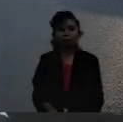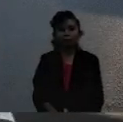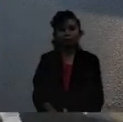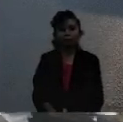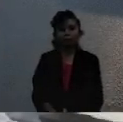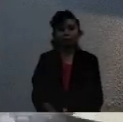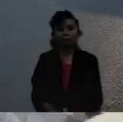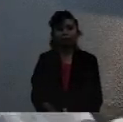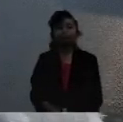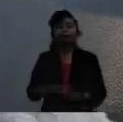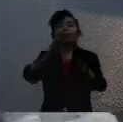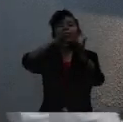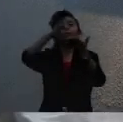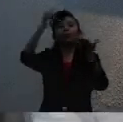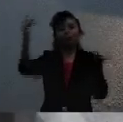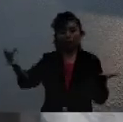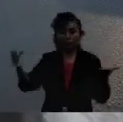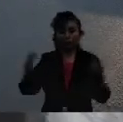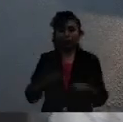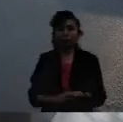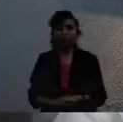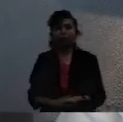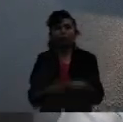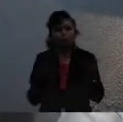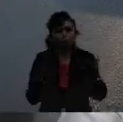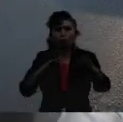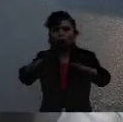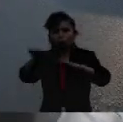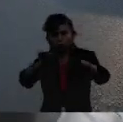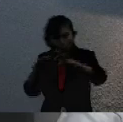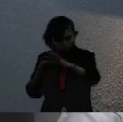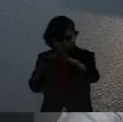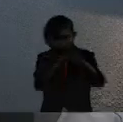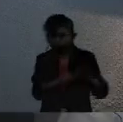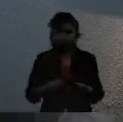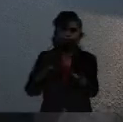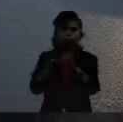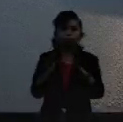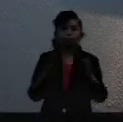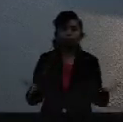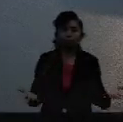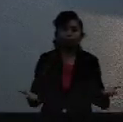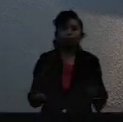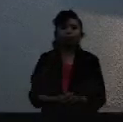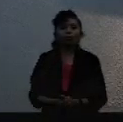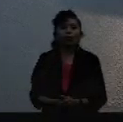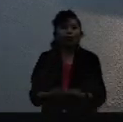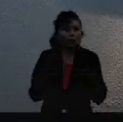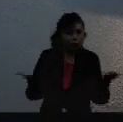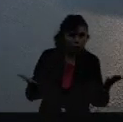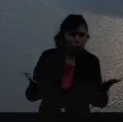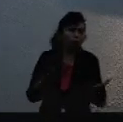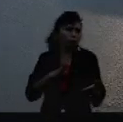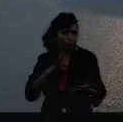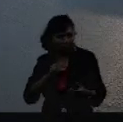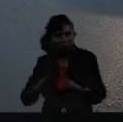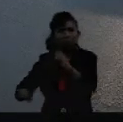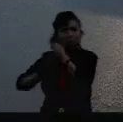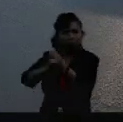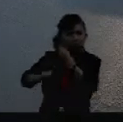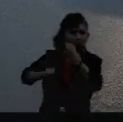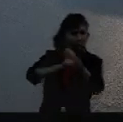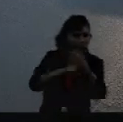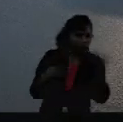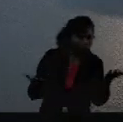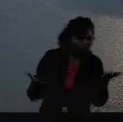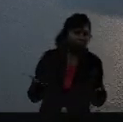gracias gracias Seguiremos trabajando juntas y juntos y también dirim himos diferencias no se crean queit es miel